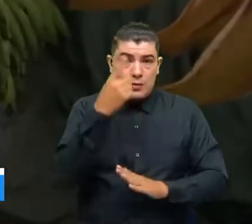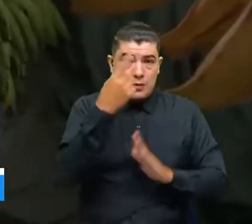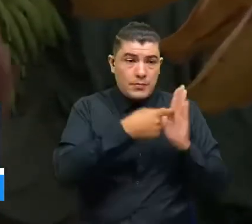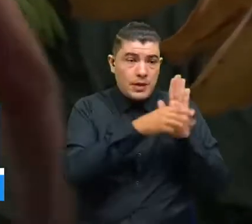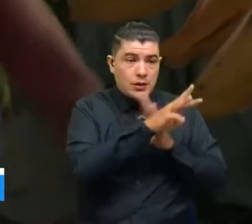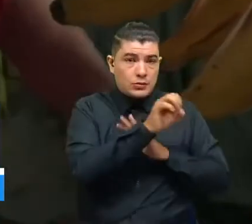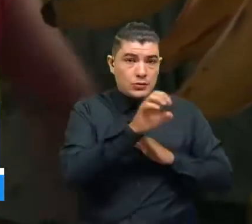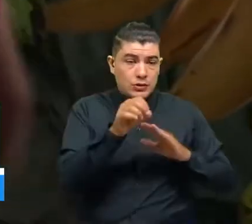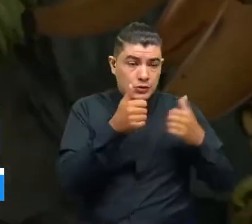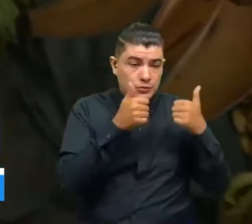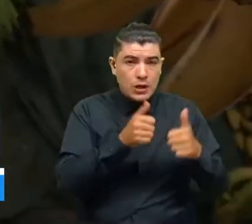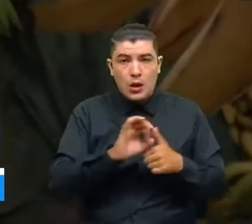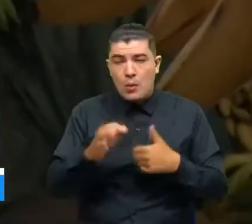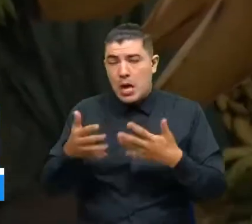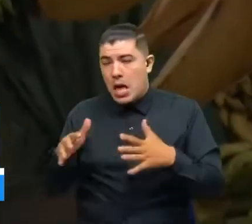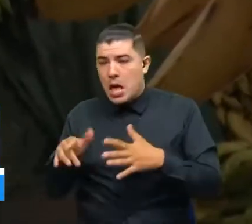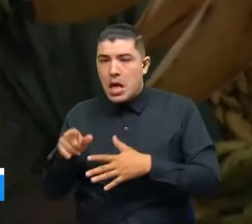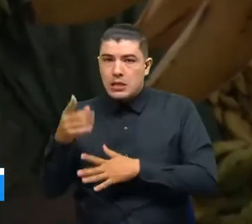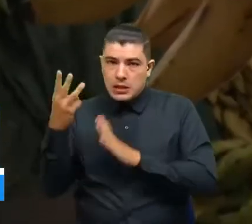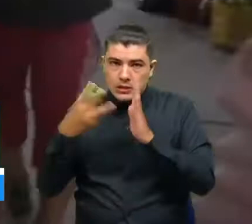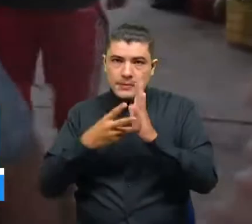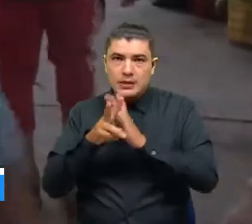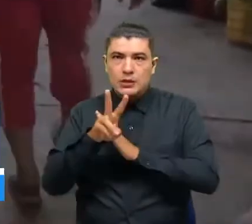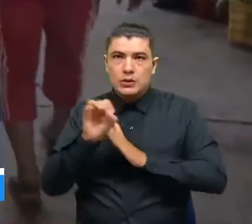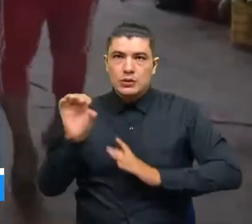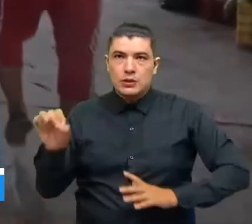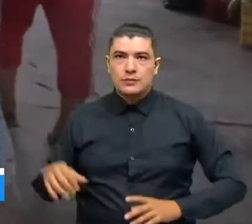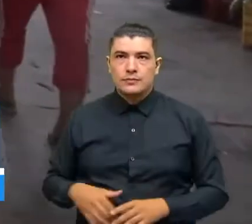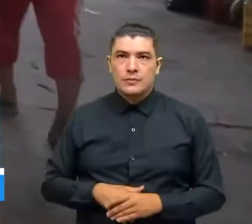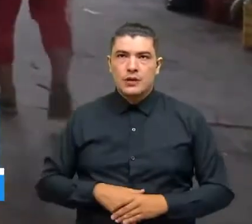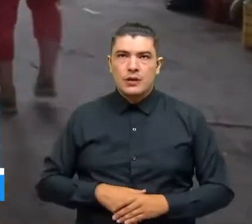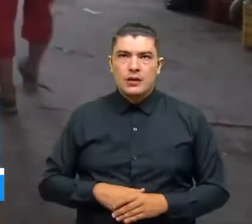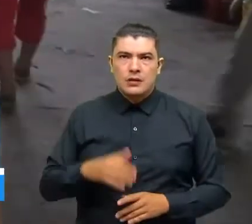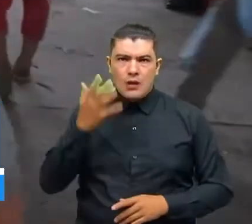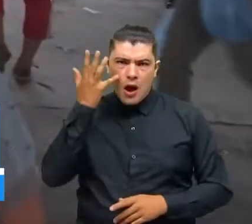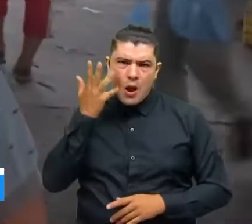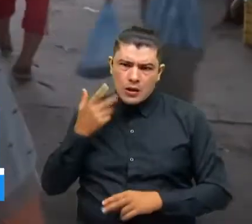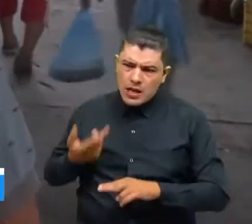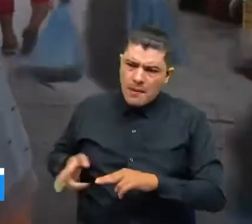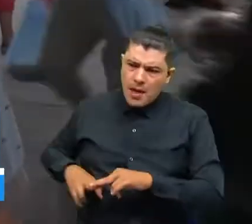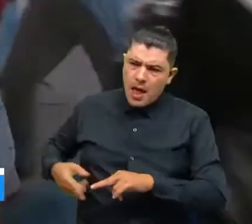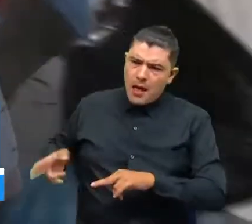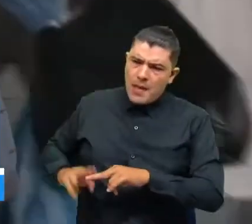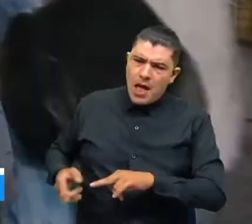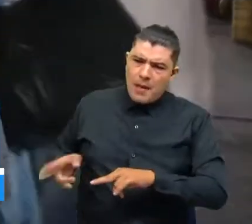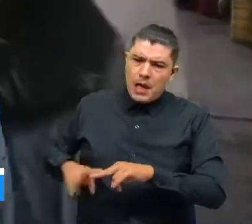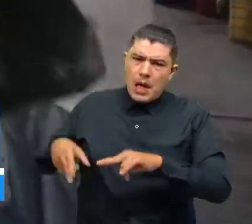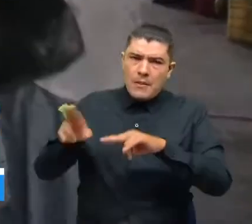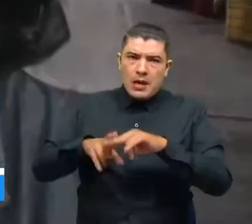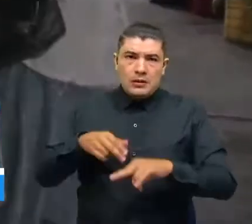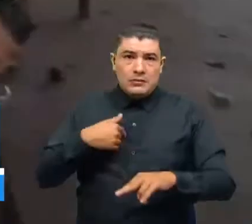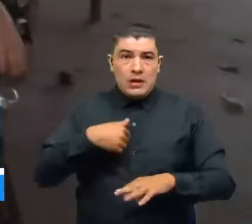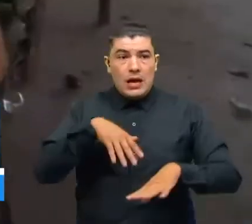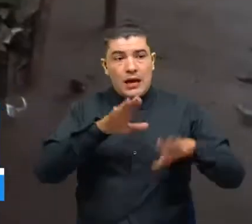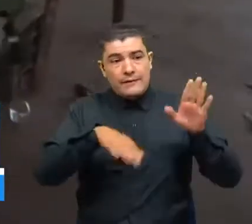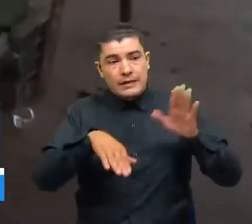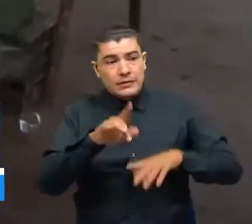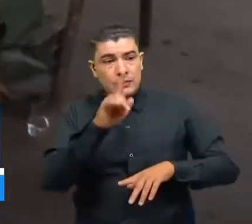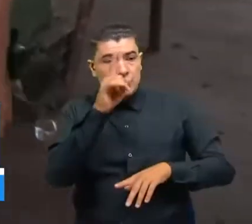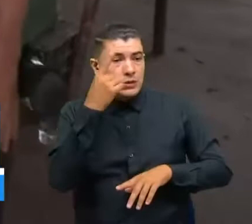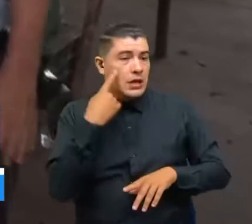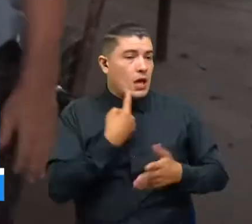buena y el parejito está 3200 todo sube todos los días y entonces uno se compra un precio